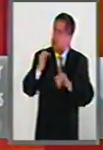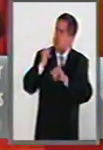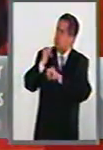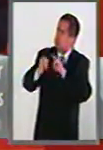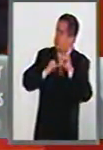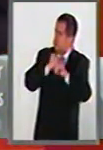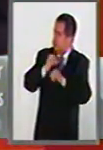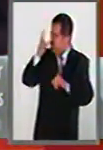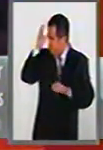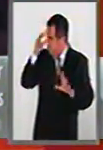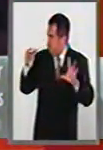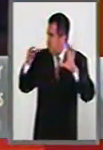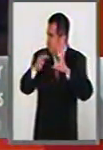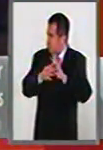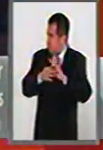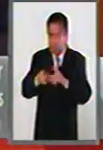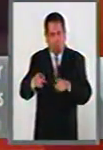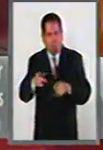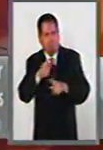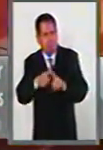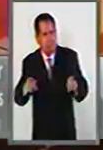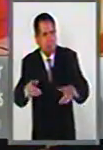los criterios internacionales.